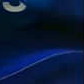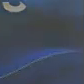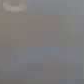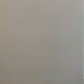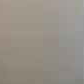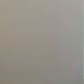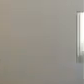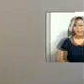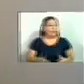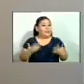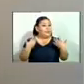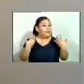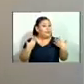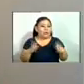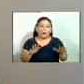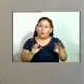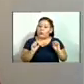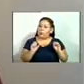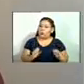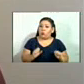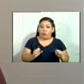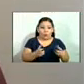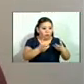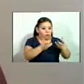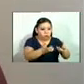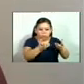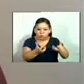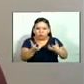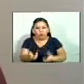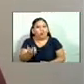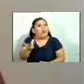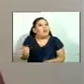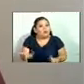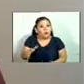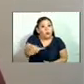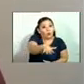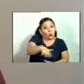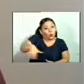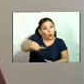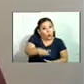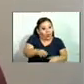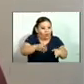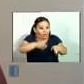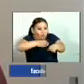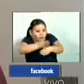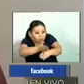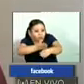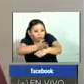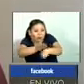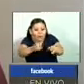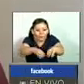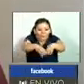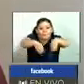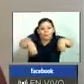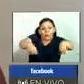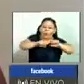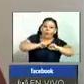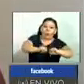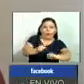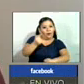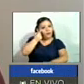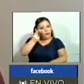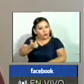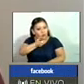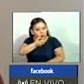sin dar abasto así están decenas de talleres funerarios ante la pandemia del COVID-19 julio Guevara